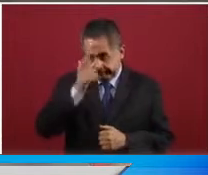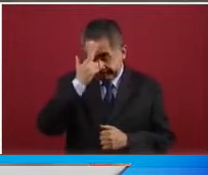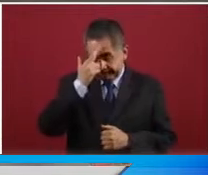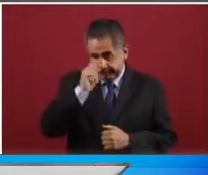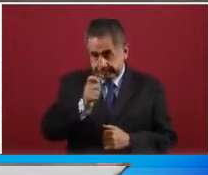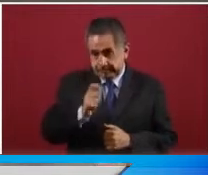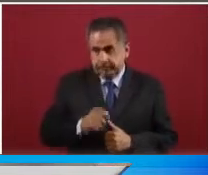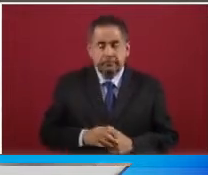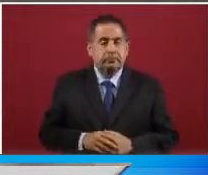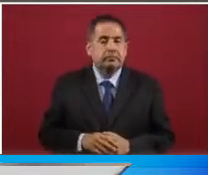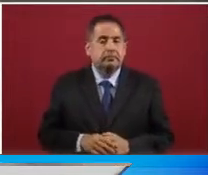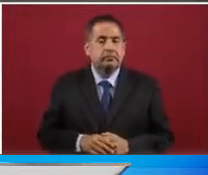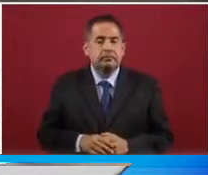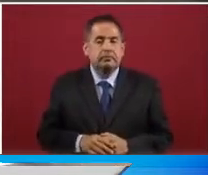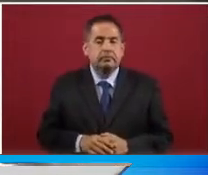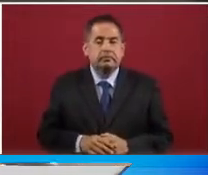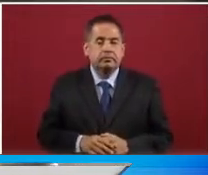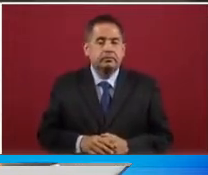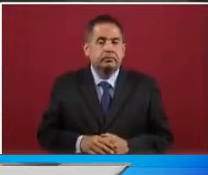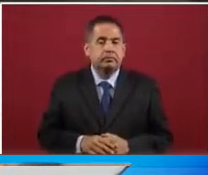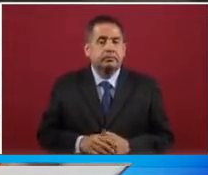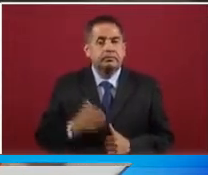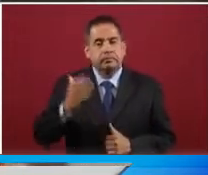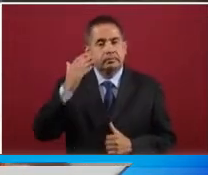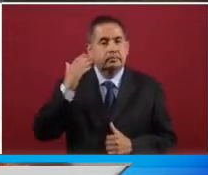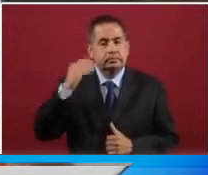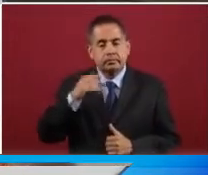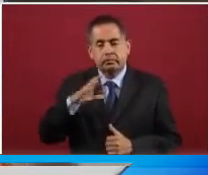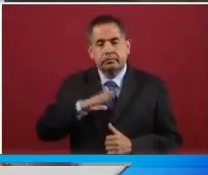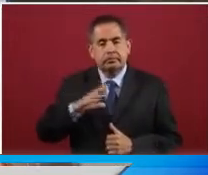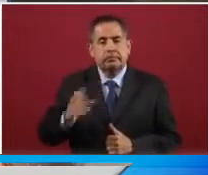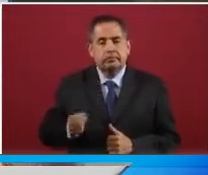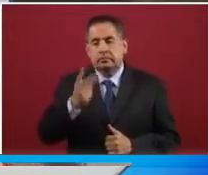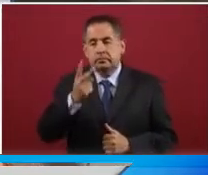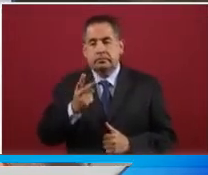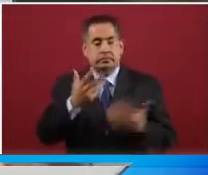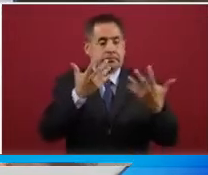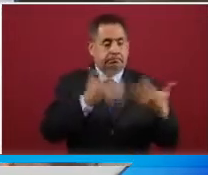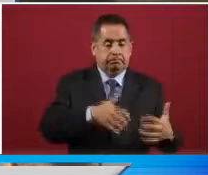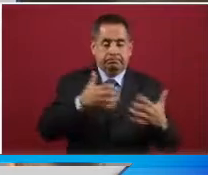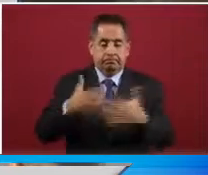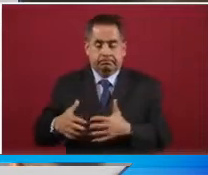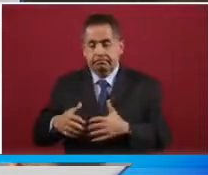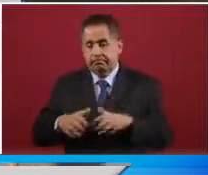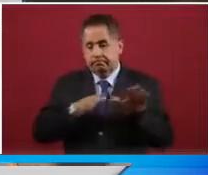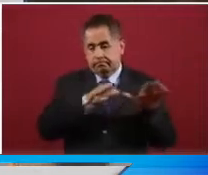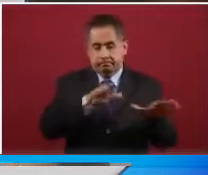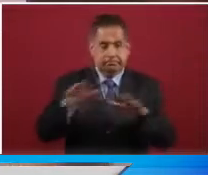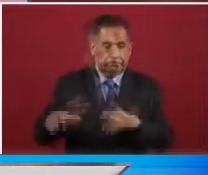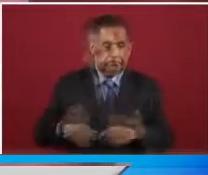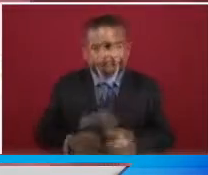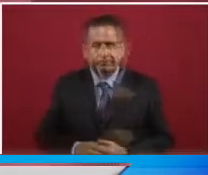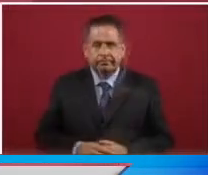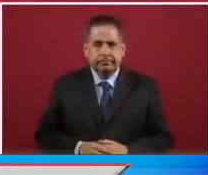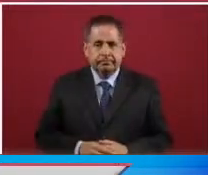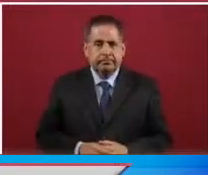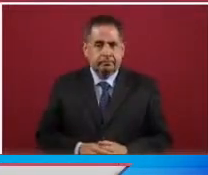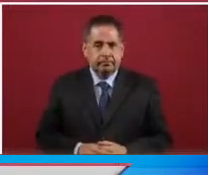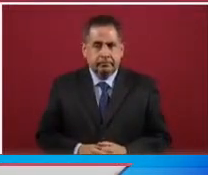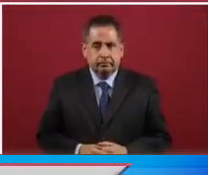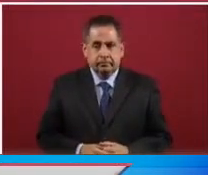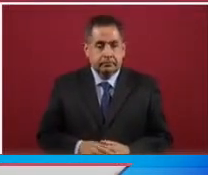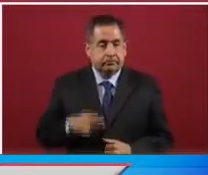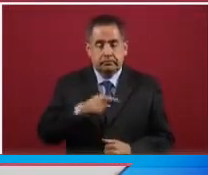Aerolíneas mexicanas. Habían 2 empresas aéreas, Mexicana y Aeroméxico. Este